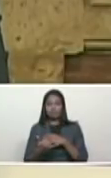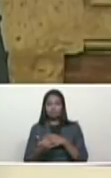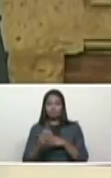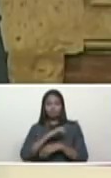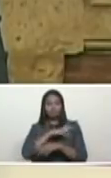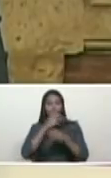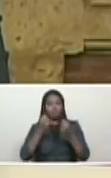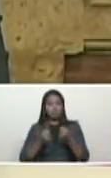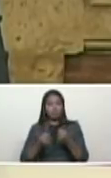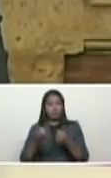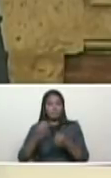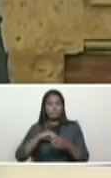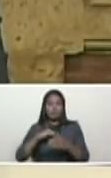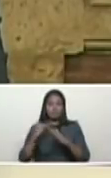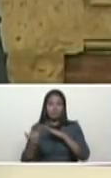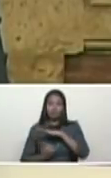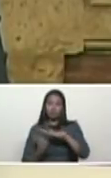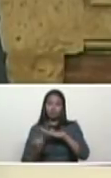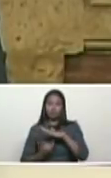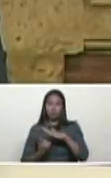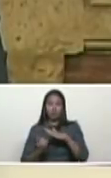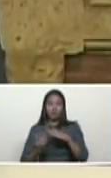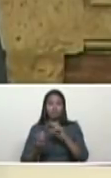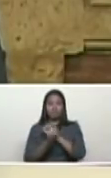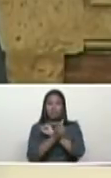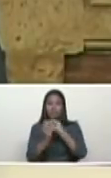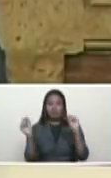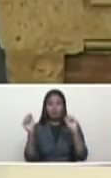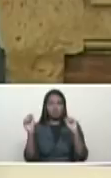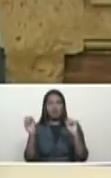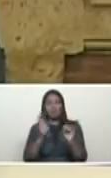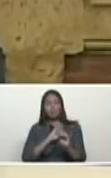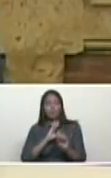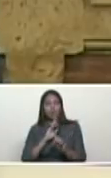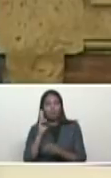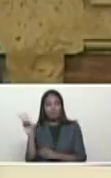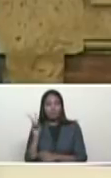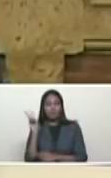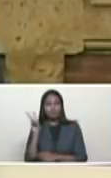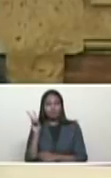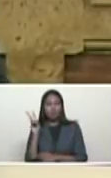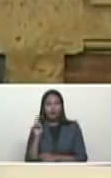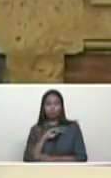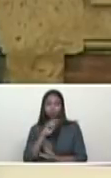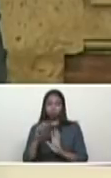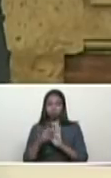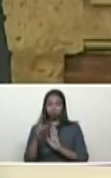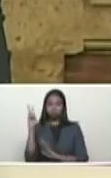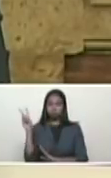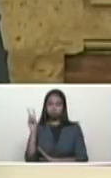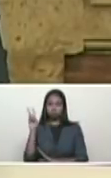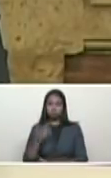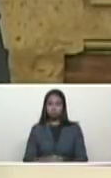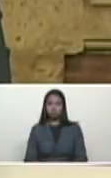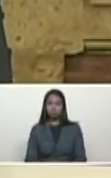de las instituciones de la democracia venezolana y de defensa activa de la democracia venezolana